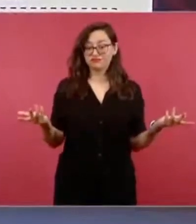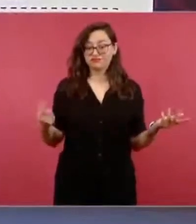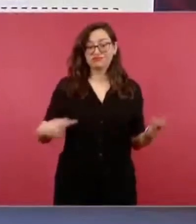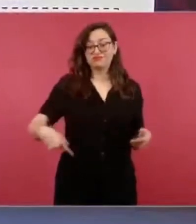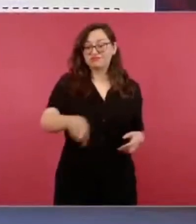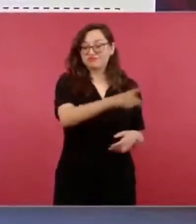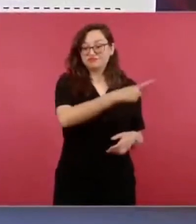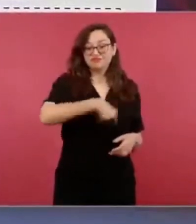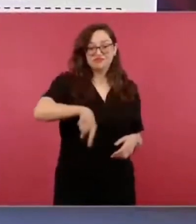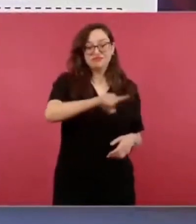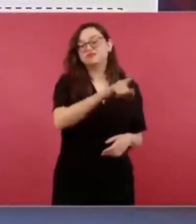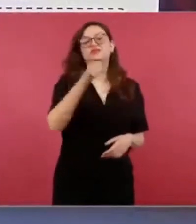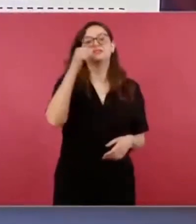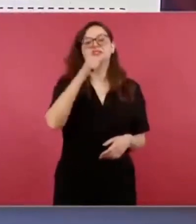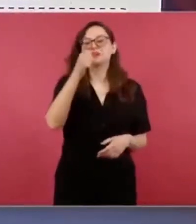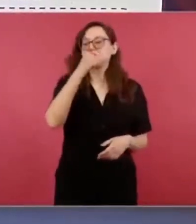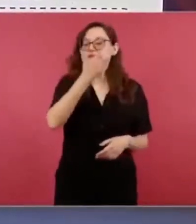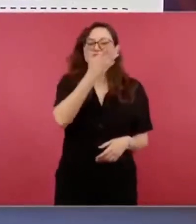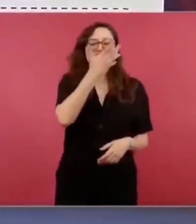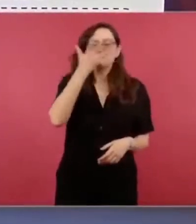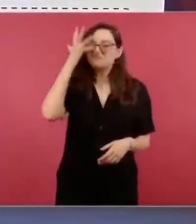cómo hay siempre un doble rasero